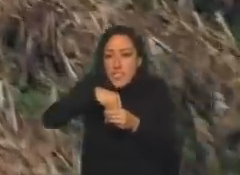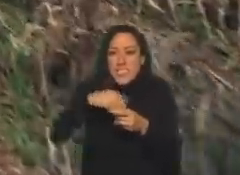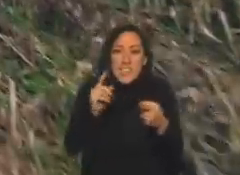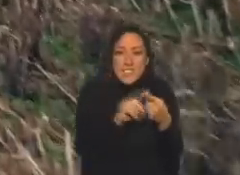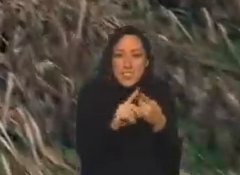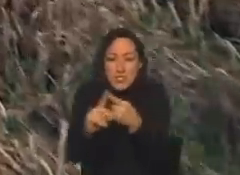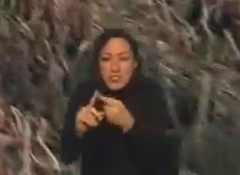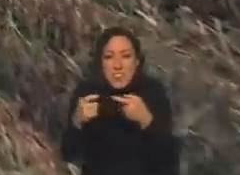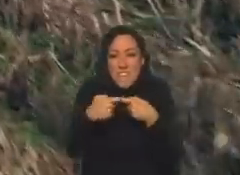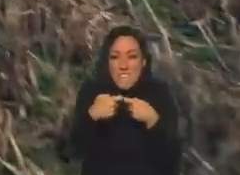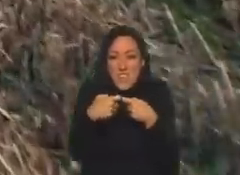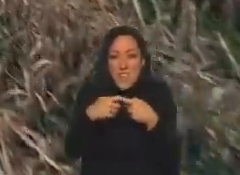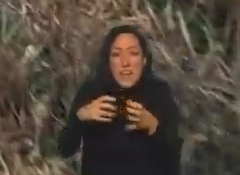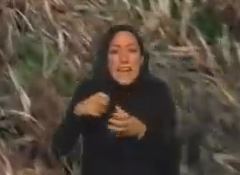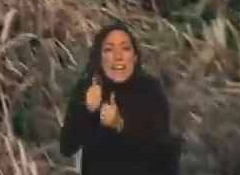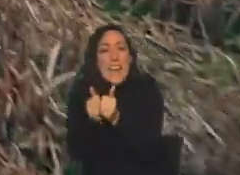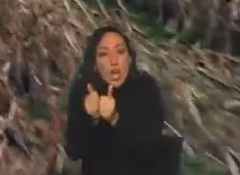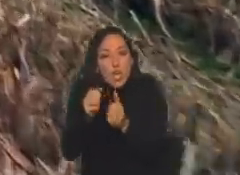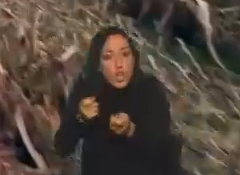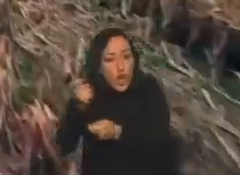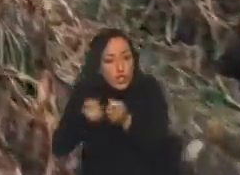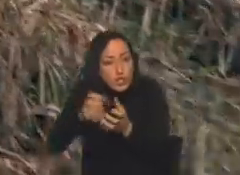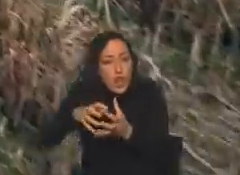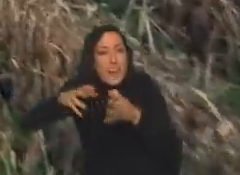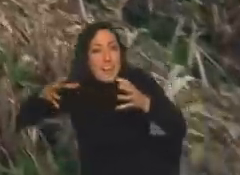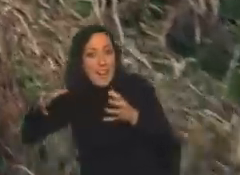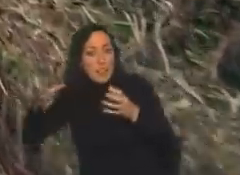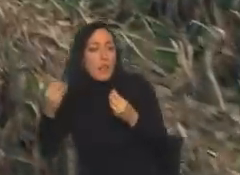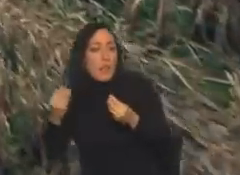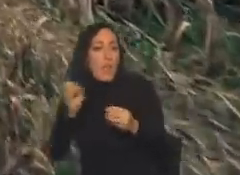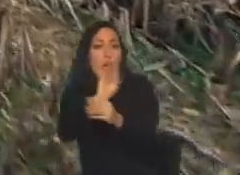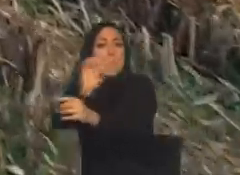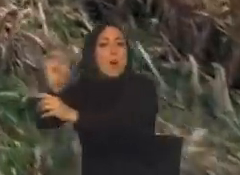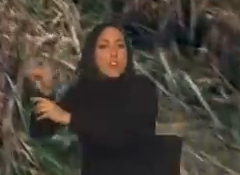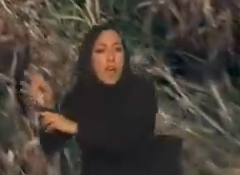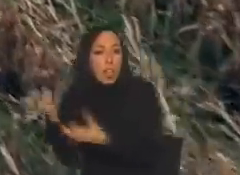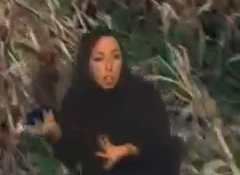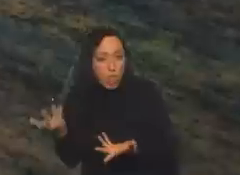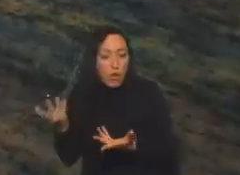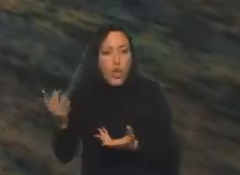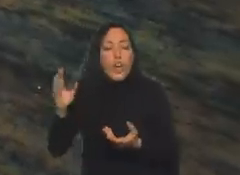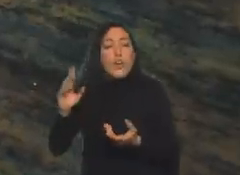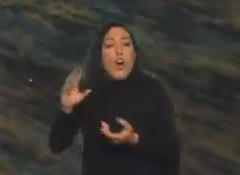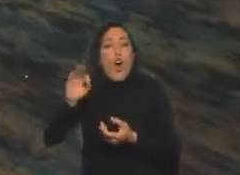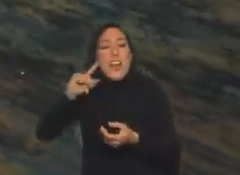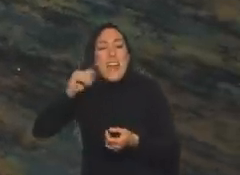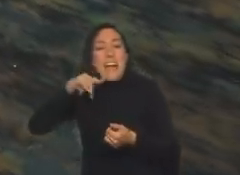grandes negocios están en otra parte. El poder exportador lo concentra en los sectores oleaginosos y cerealeros. En el